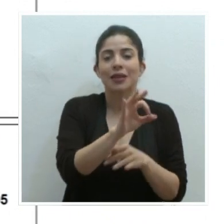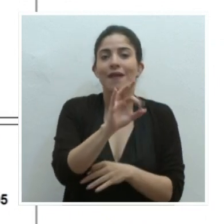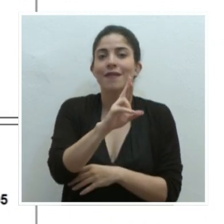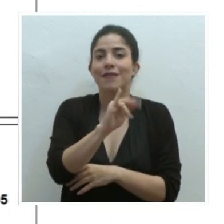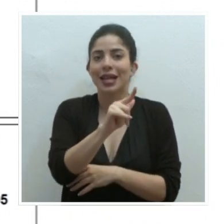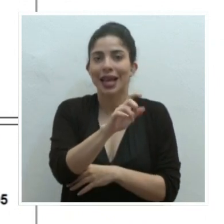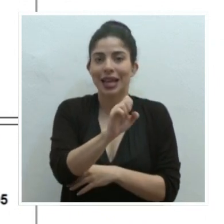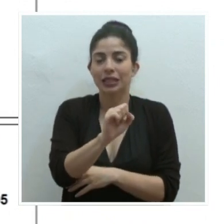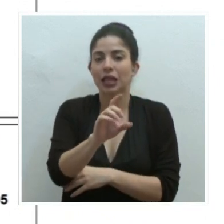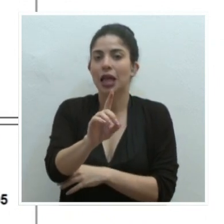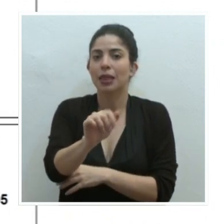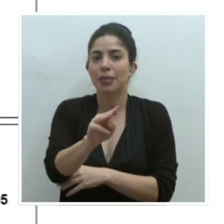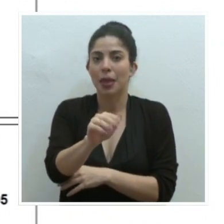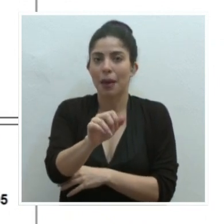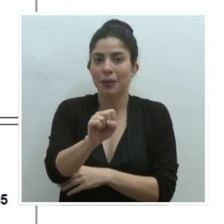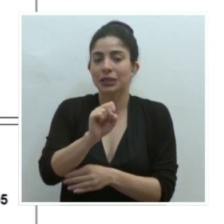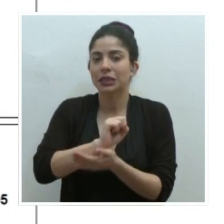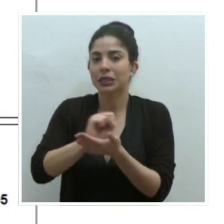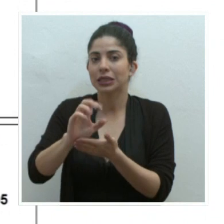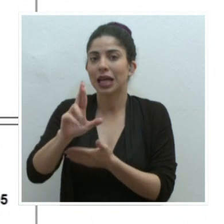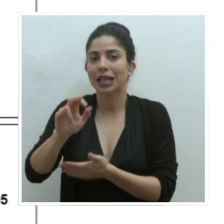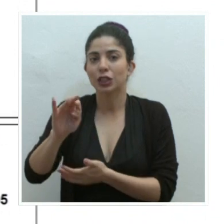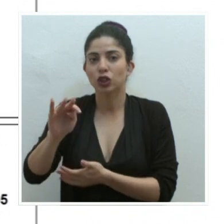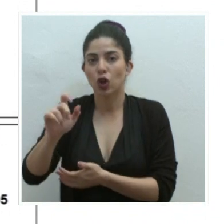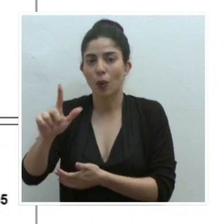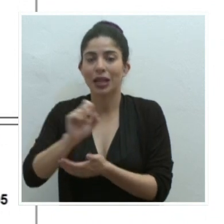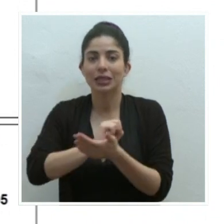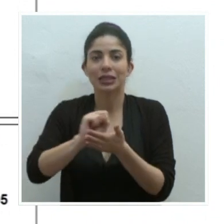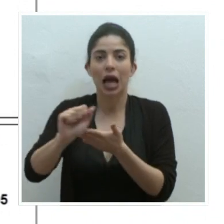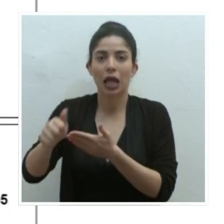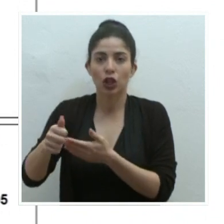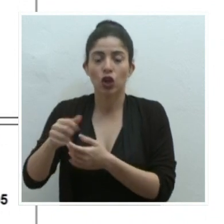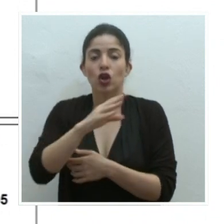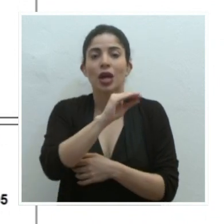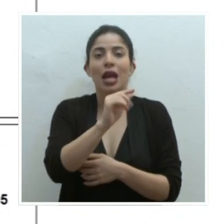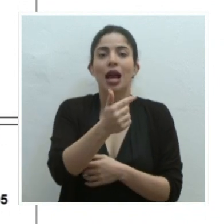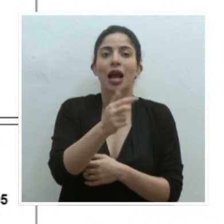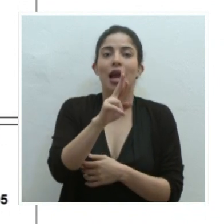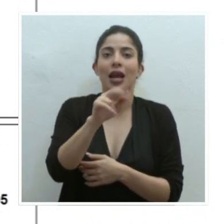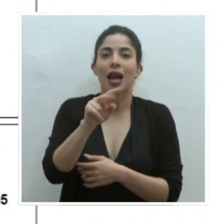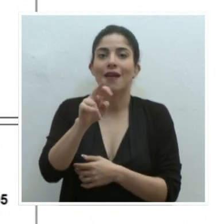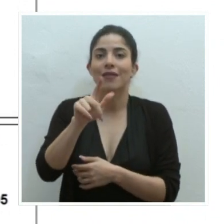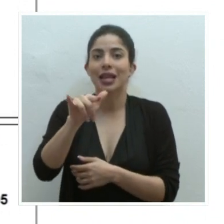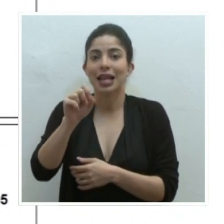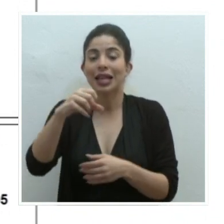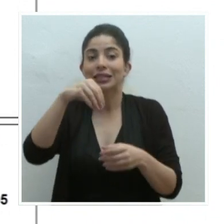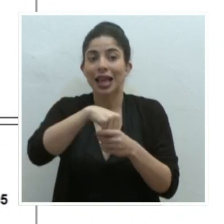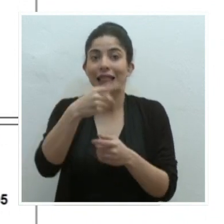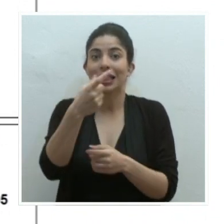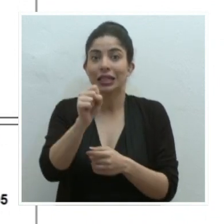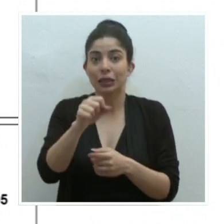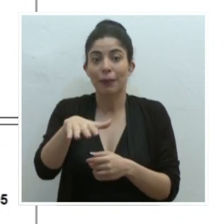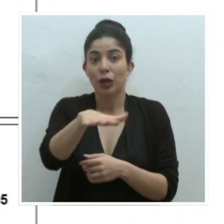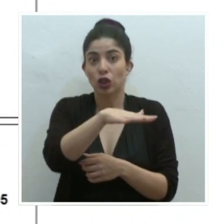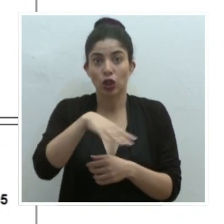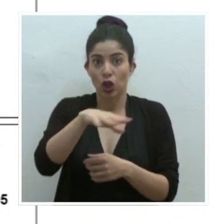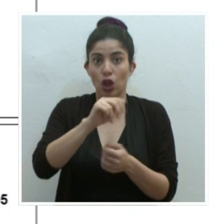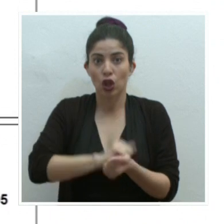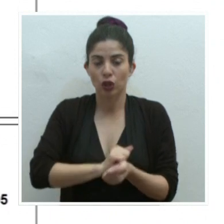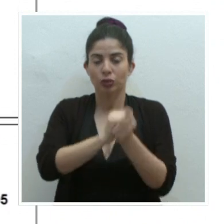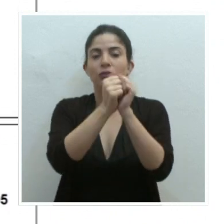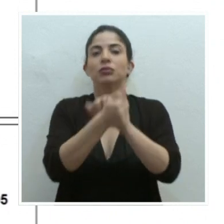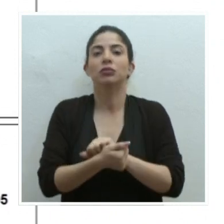Frailes, Damas, San Cristóbal, San Antonio y Gravilias en el cantón de Desamparados, todos estos